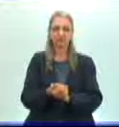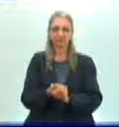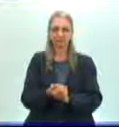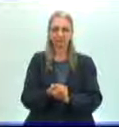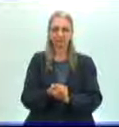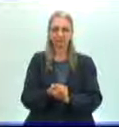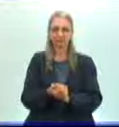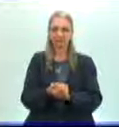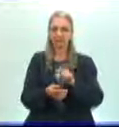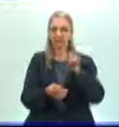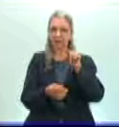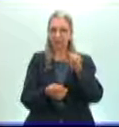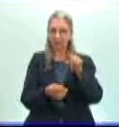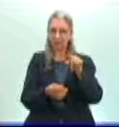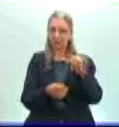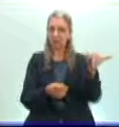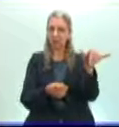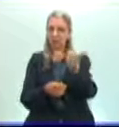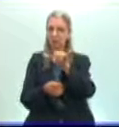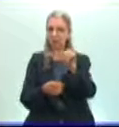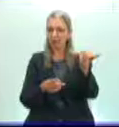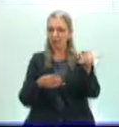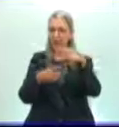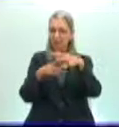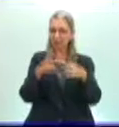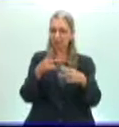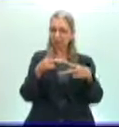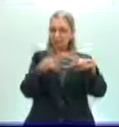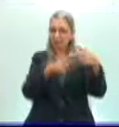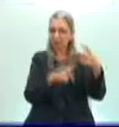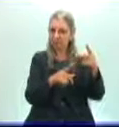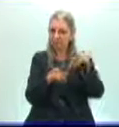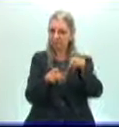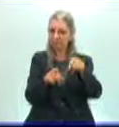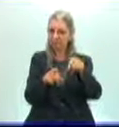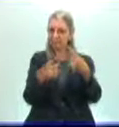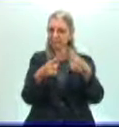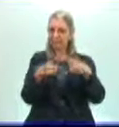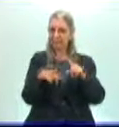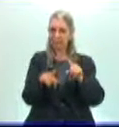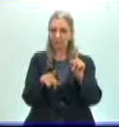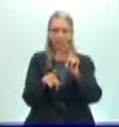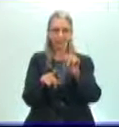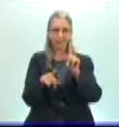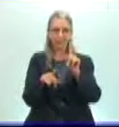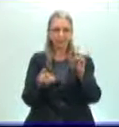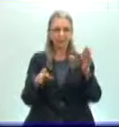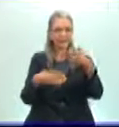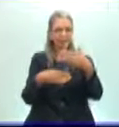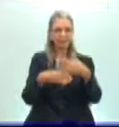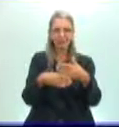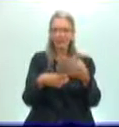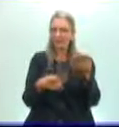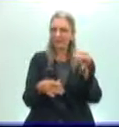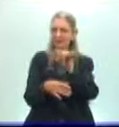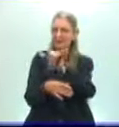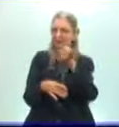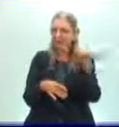que estos ángulos iguales no nos da la posibilidad ya de concluir la semejanza, porque el